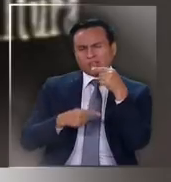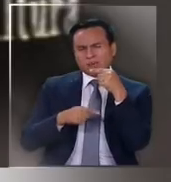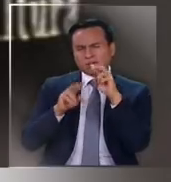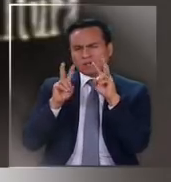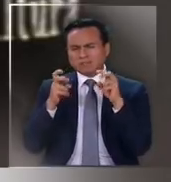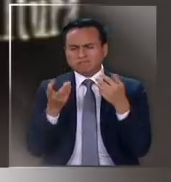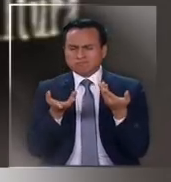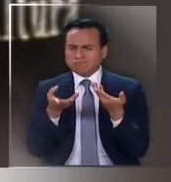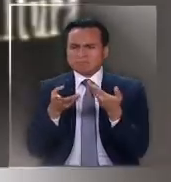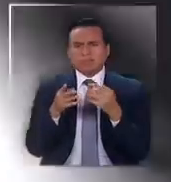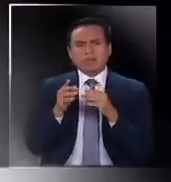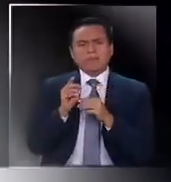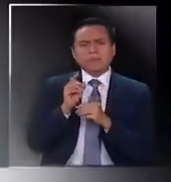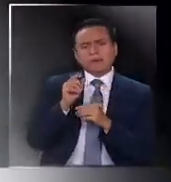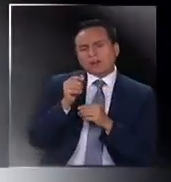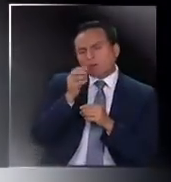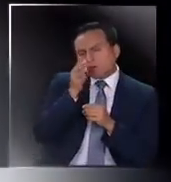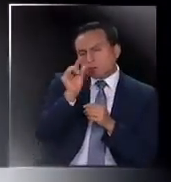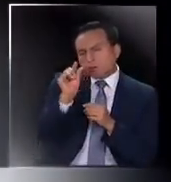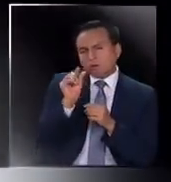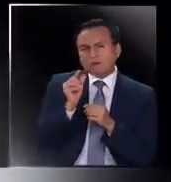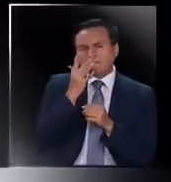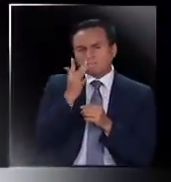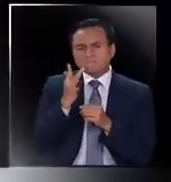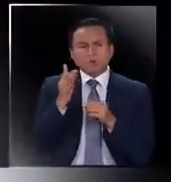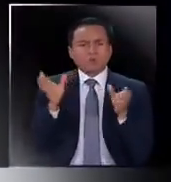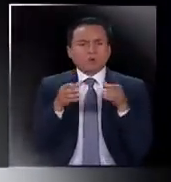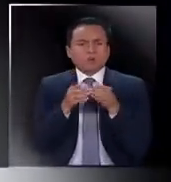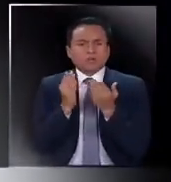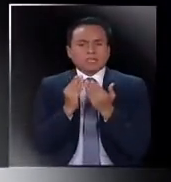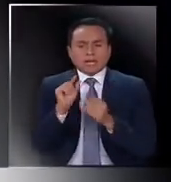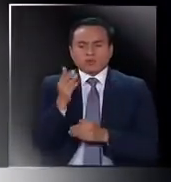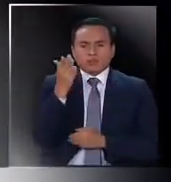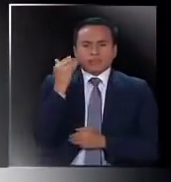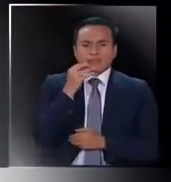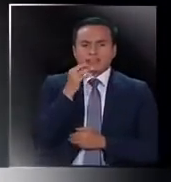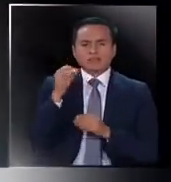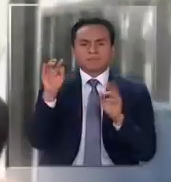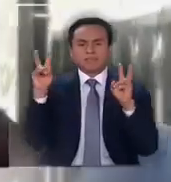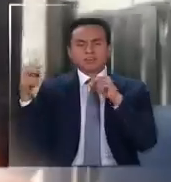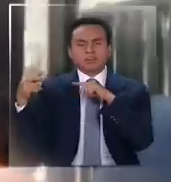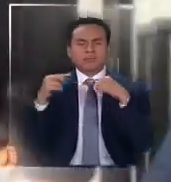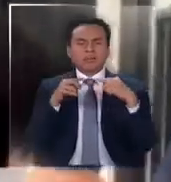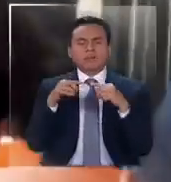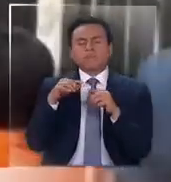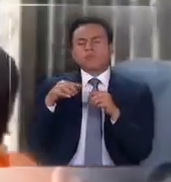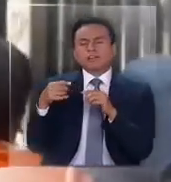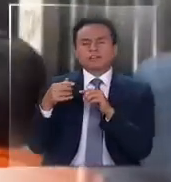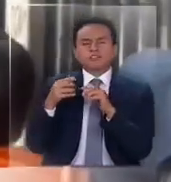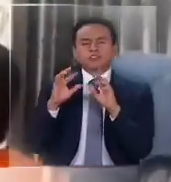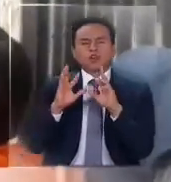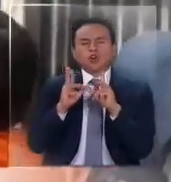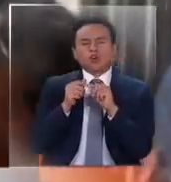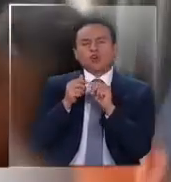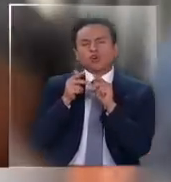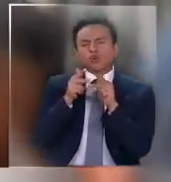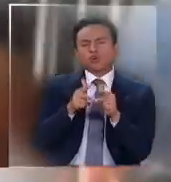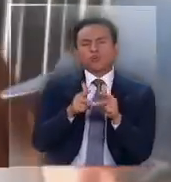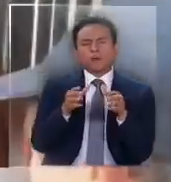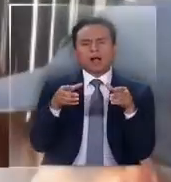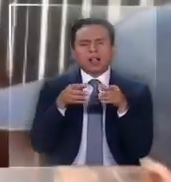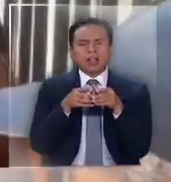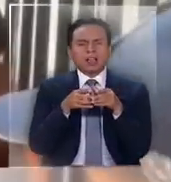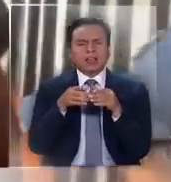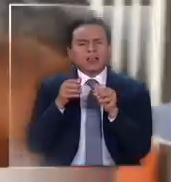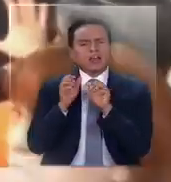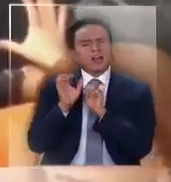suma a la acusación por la parodia que un grupo de estudiantes realizó hace unos días del mediático caso de violación grupal en España, denominado La Manada,